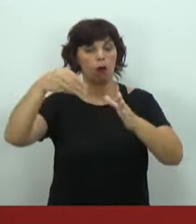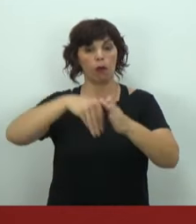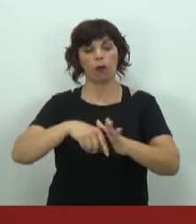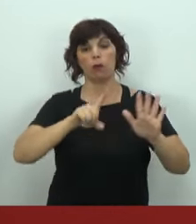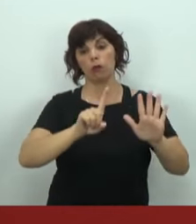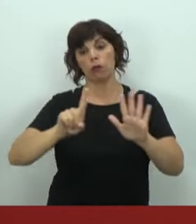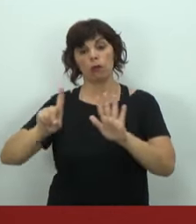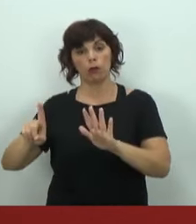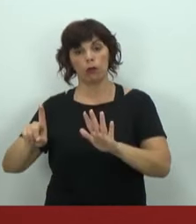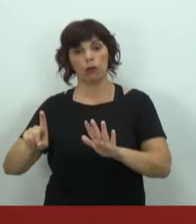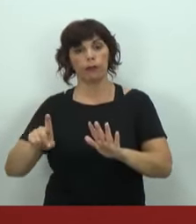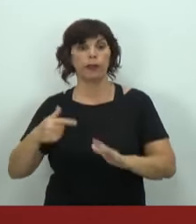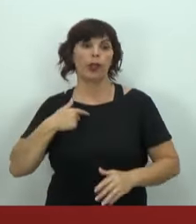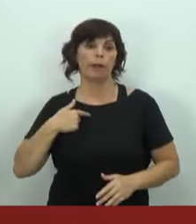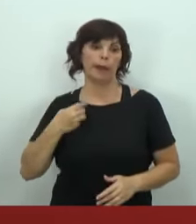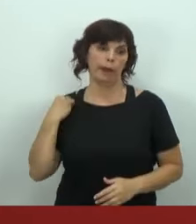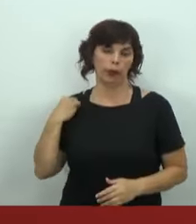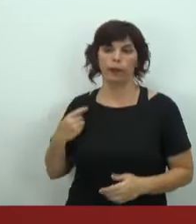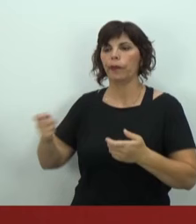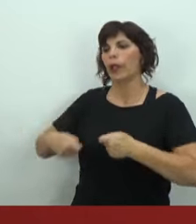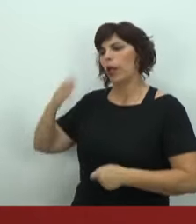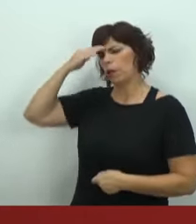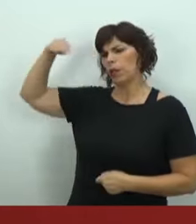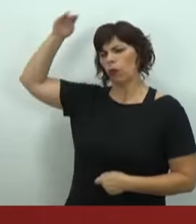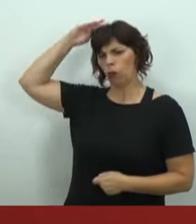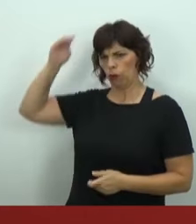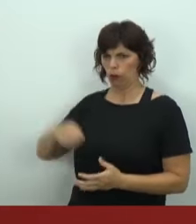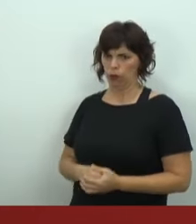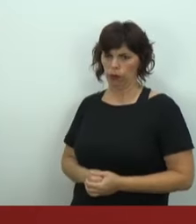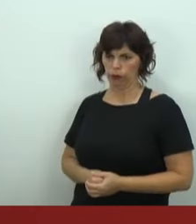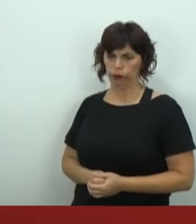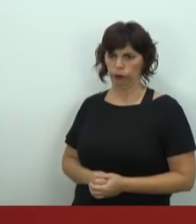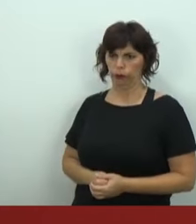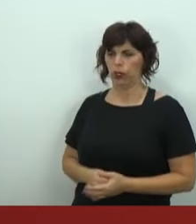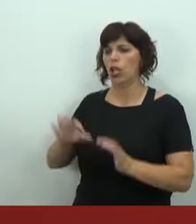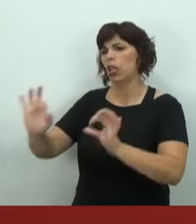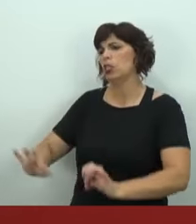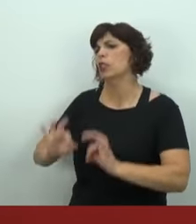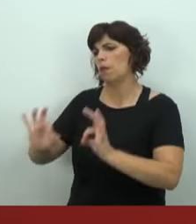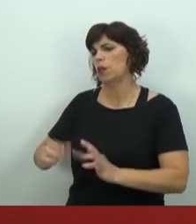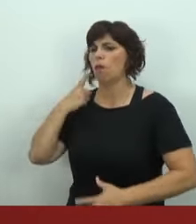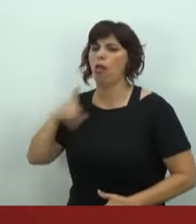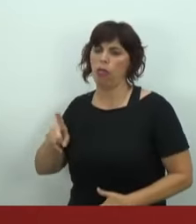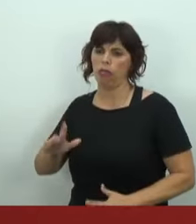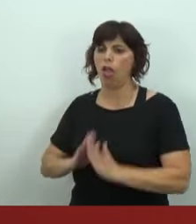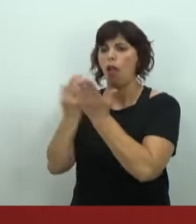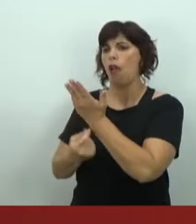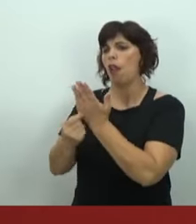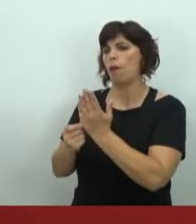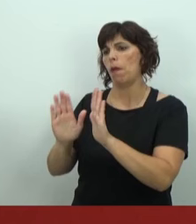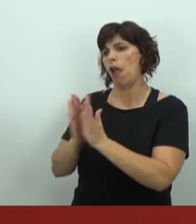me han preguntado muchas veces: pastor, ¿por qué usted siempre menciona que la Biblia tiene